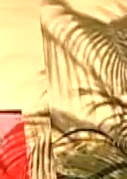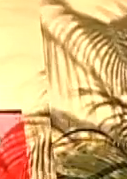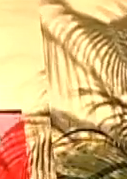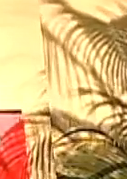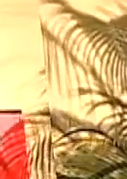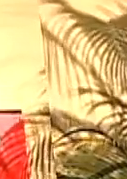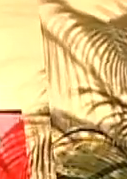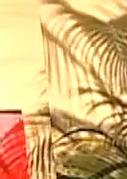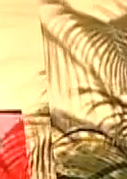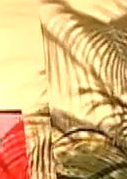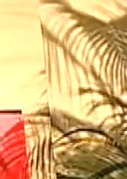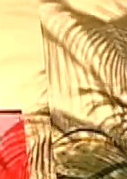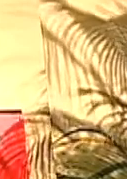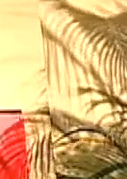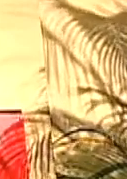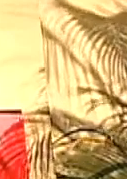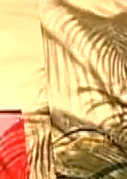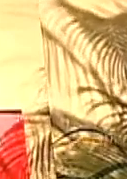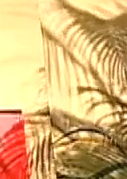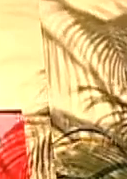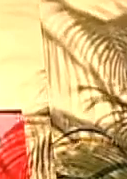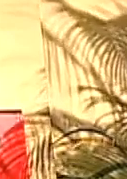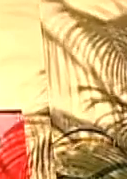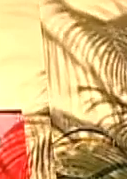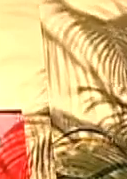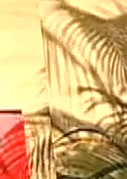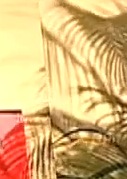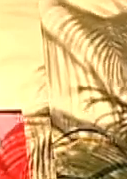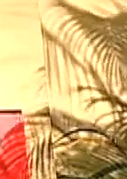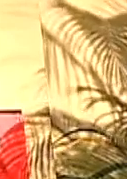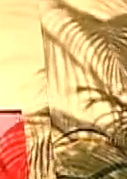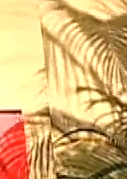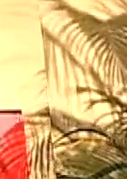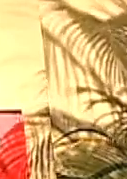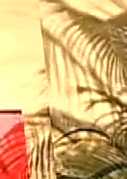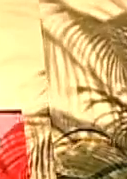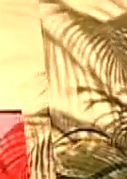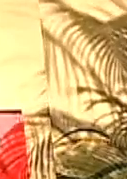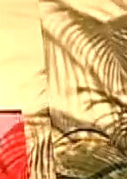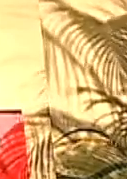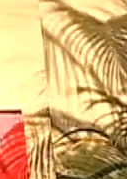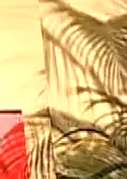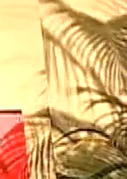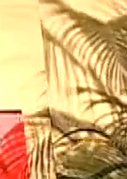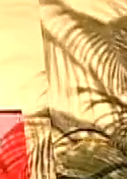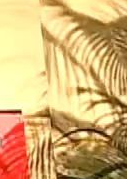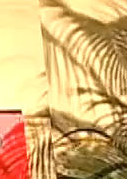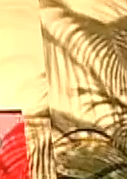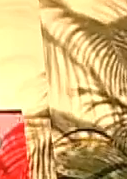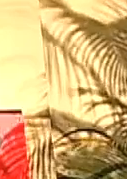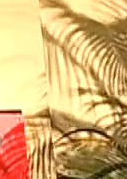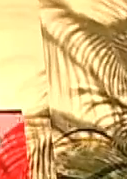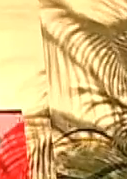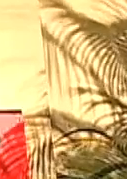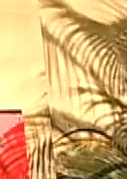Te lavaban en ponchera y la silla se reclinaba. Luis el perro pelaba el son de